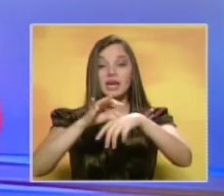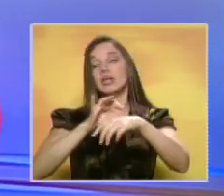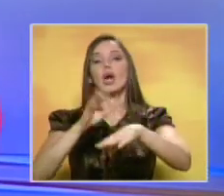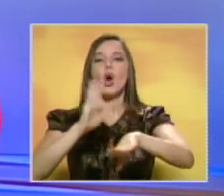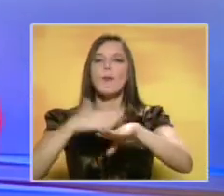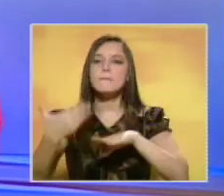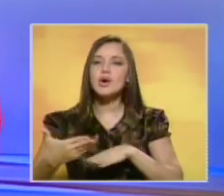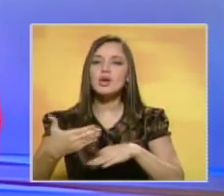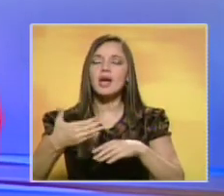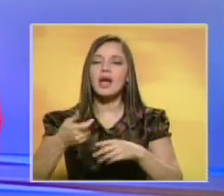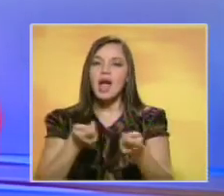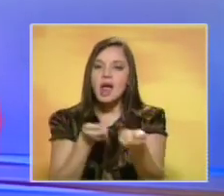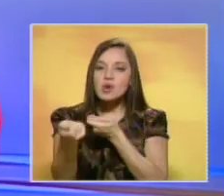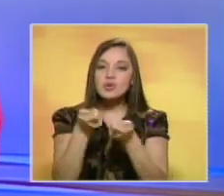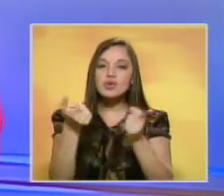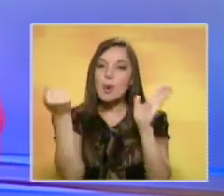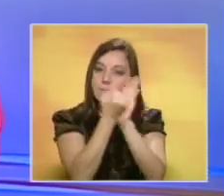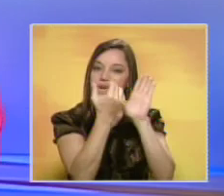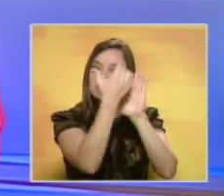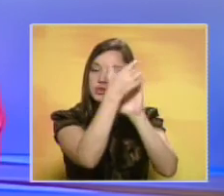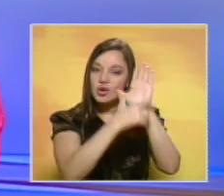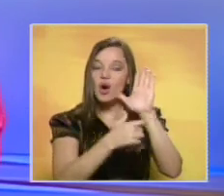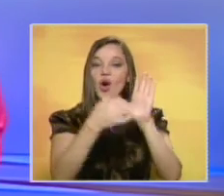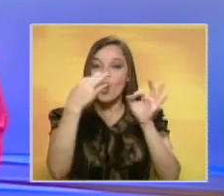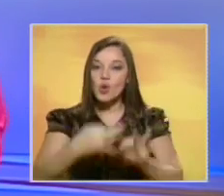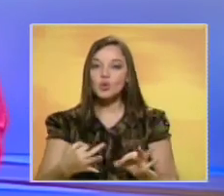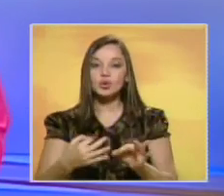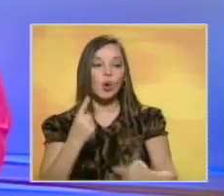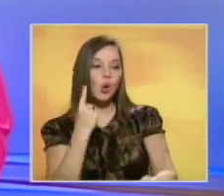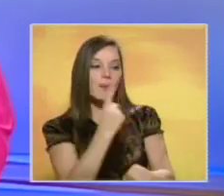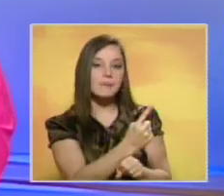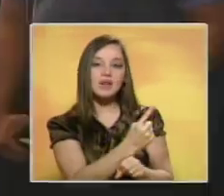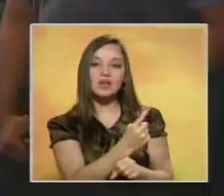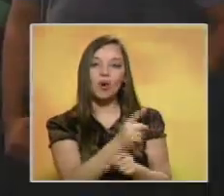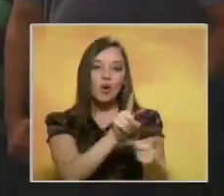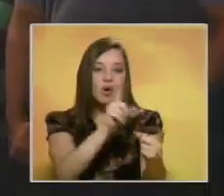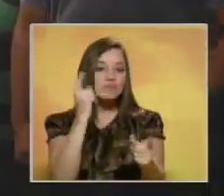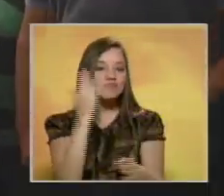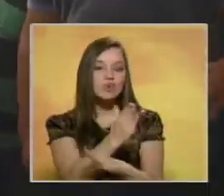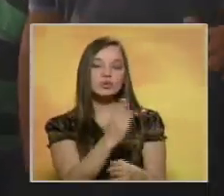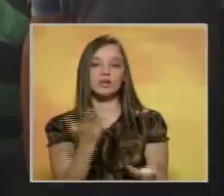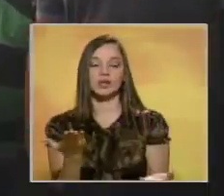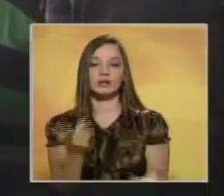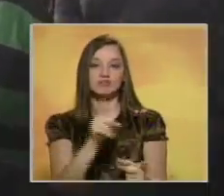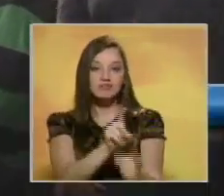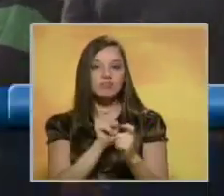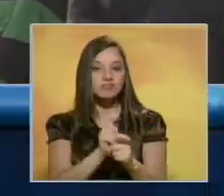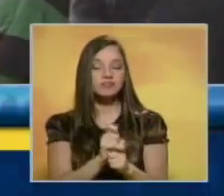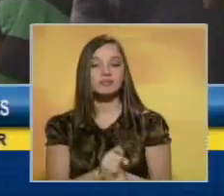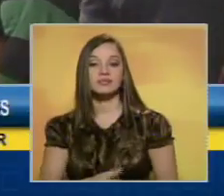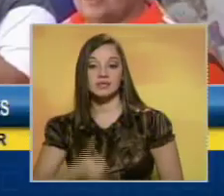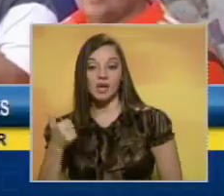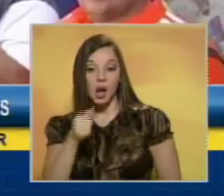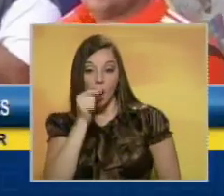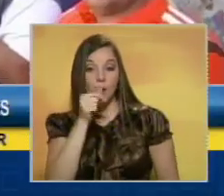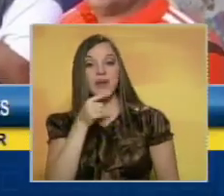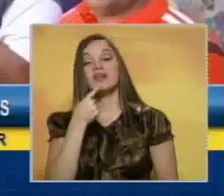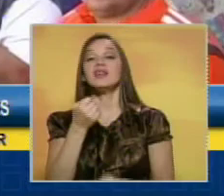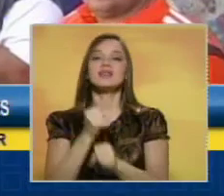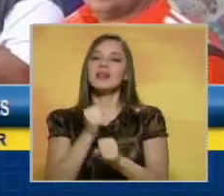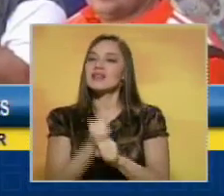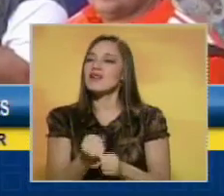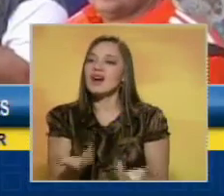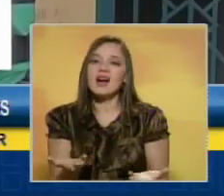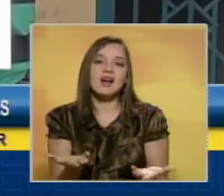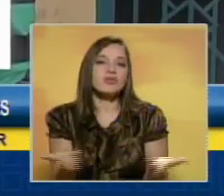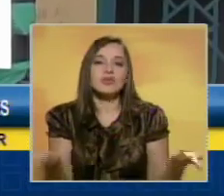la Superintendencia de Precios Justos. Rafael Aníbal Camacho nos tiene los detalles. Manuel Eduardo Pita aseguró que están trabajando a pérdida